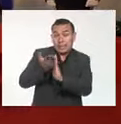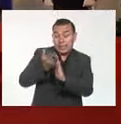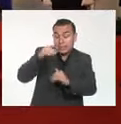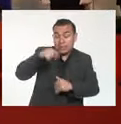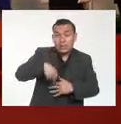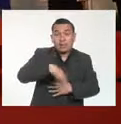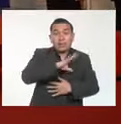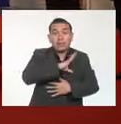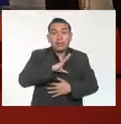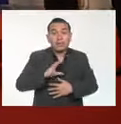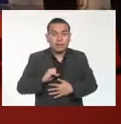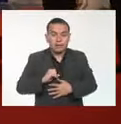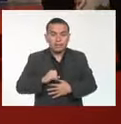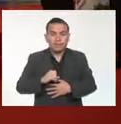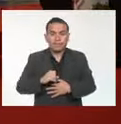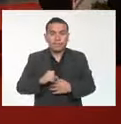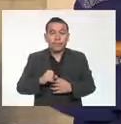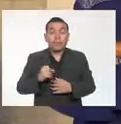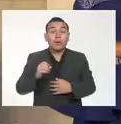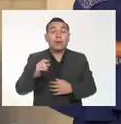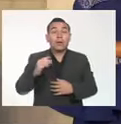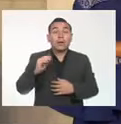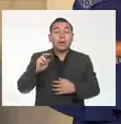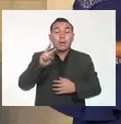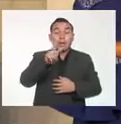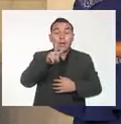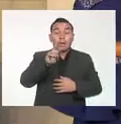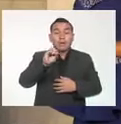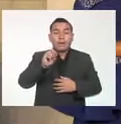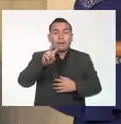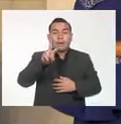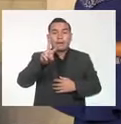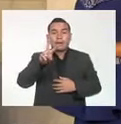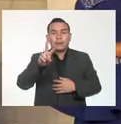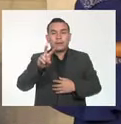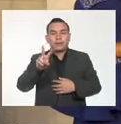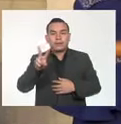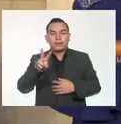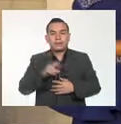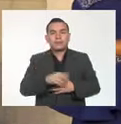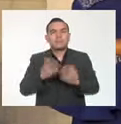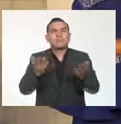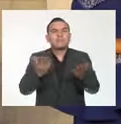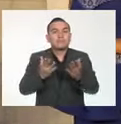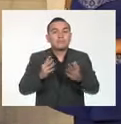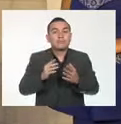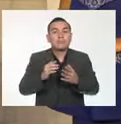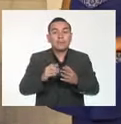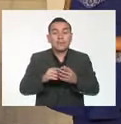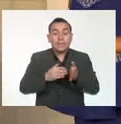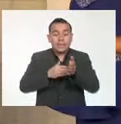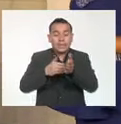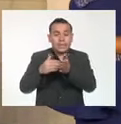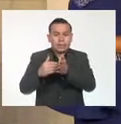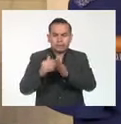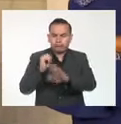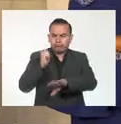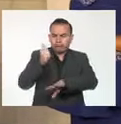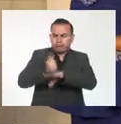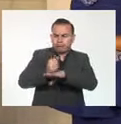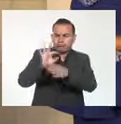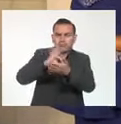país. El otro año, 2022, pondremos la primera piedra de enormes